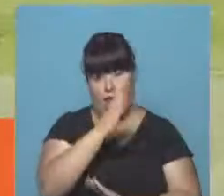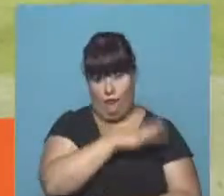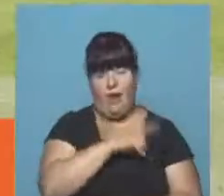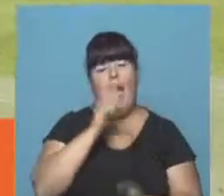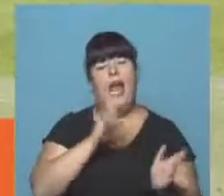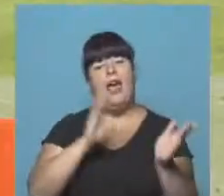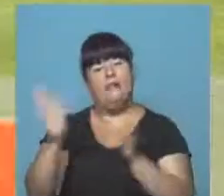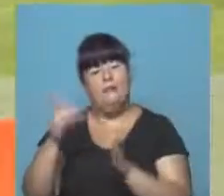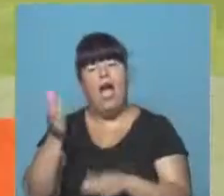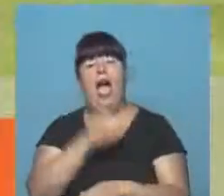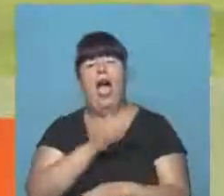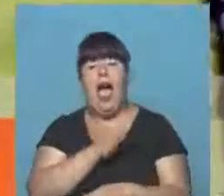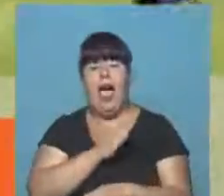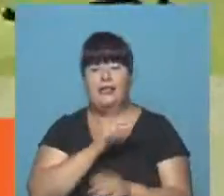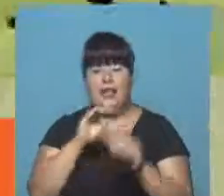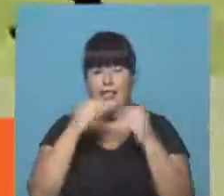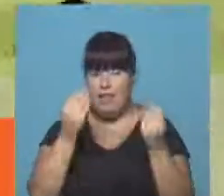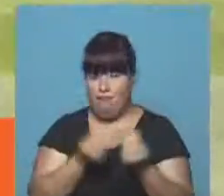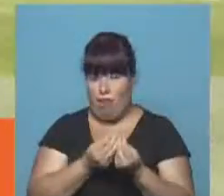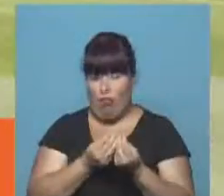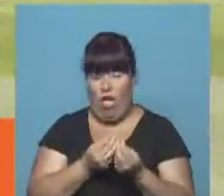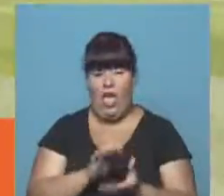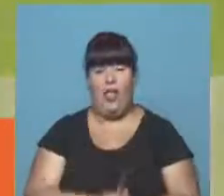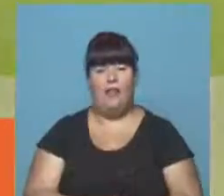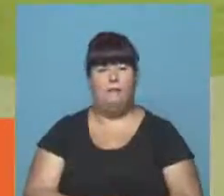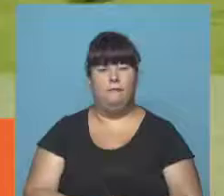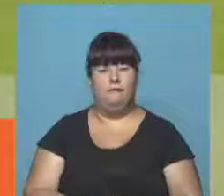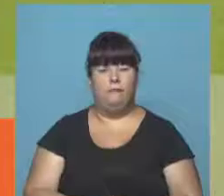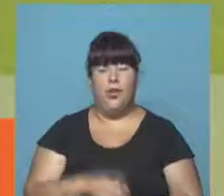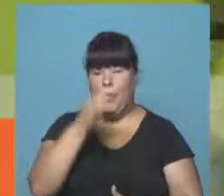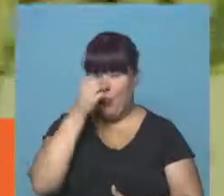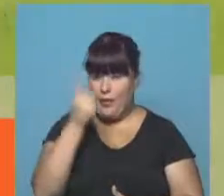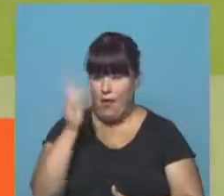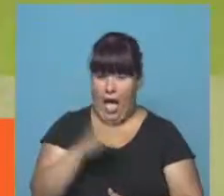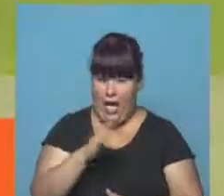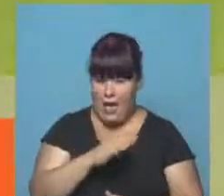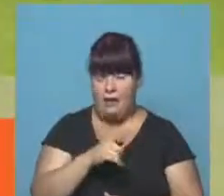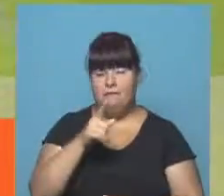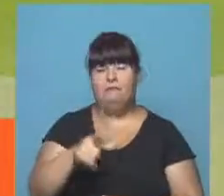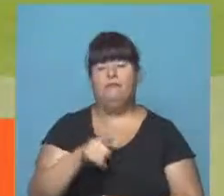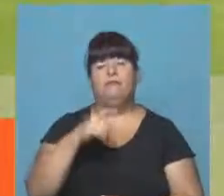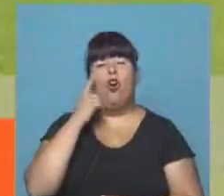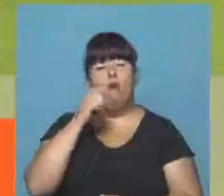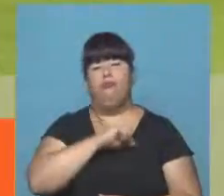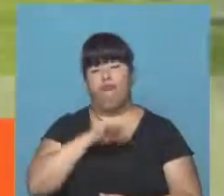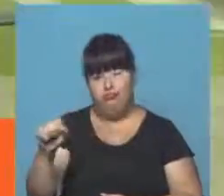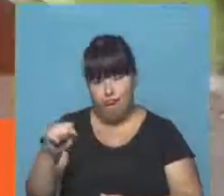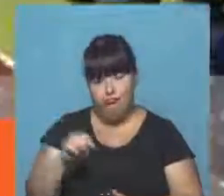al complemento y antes de promediar los 20 minutos, aparecía Jerek y de esta